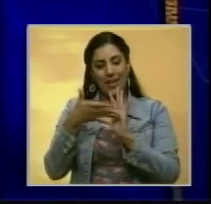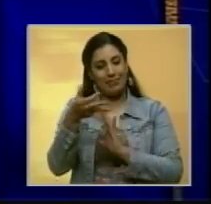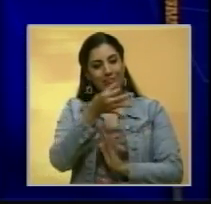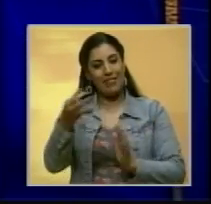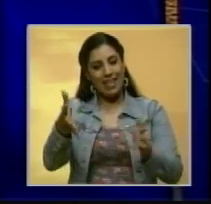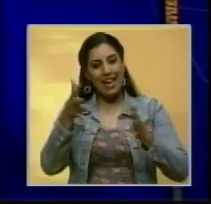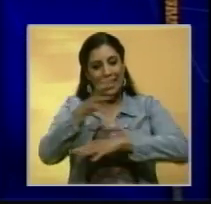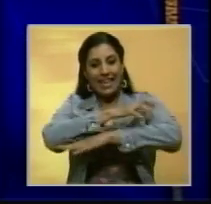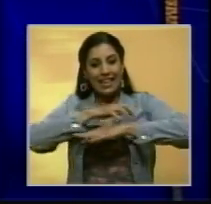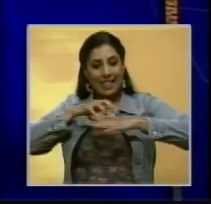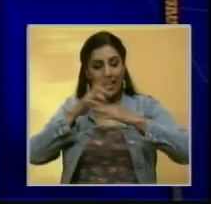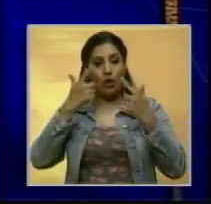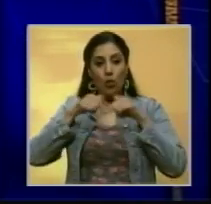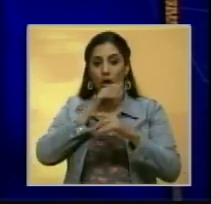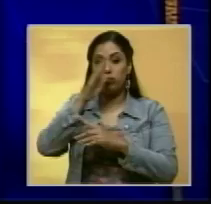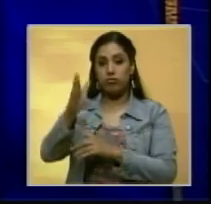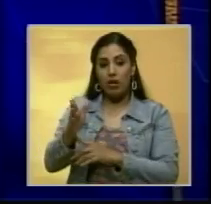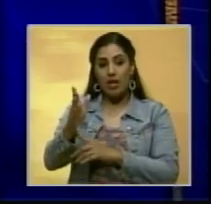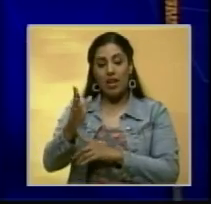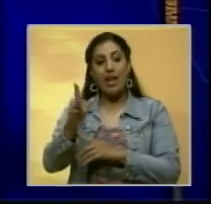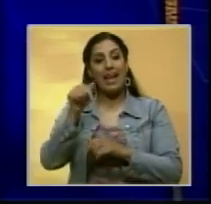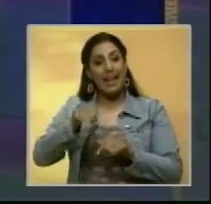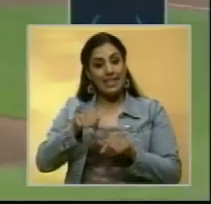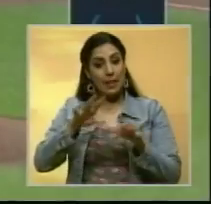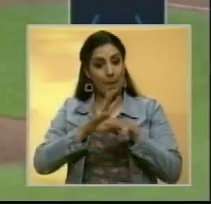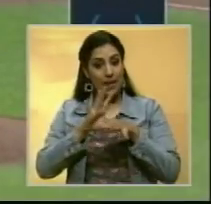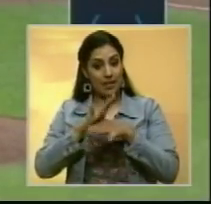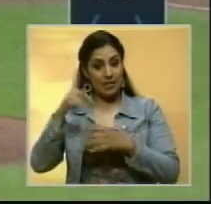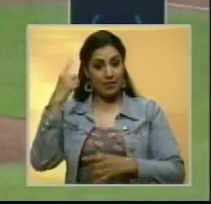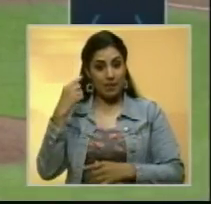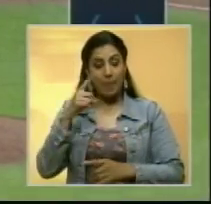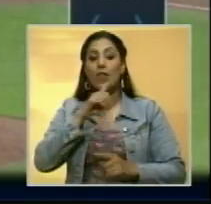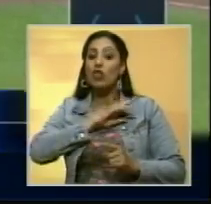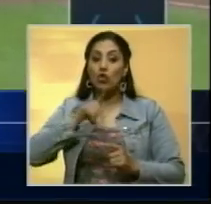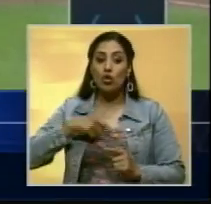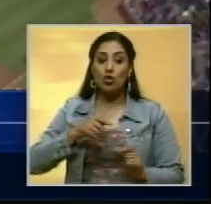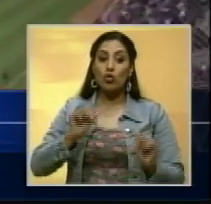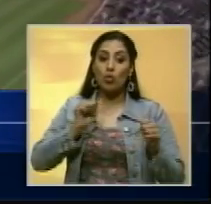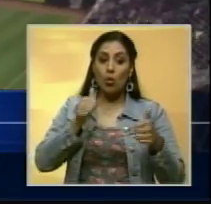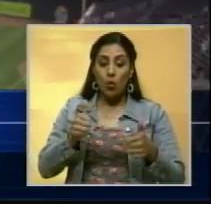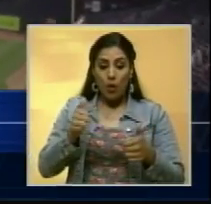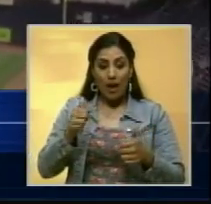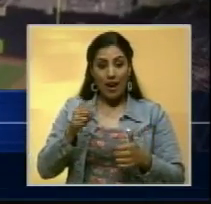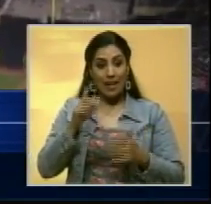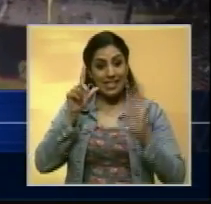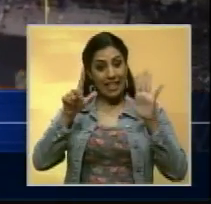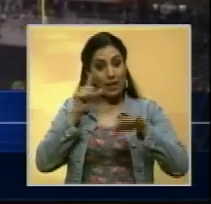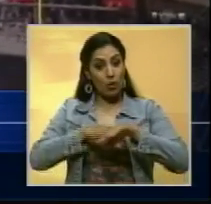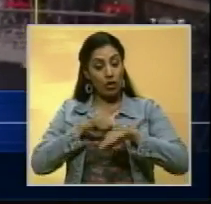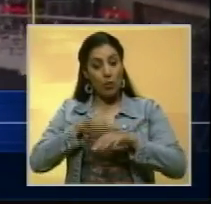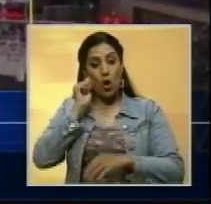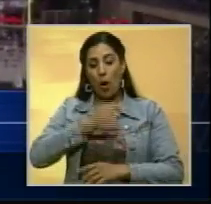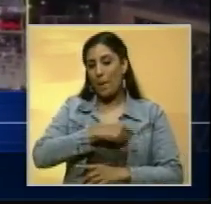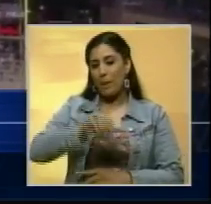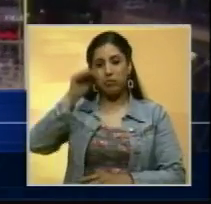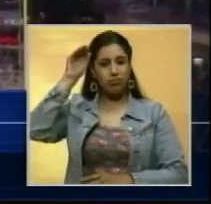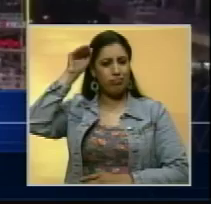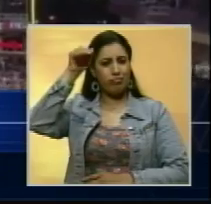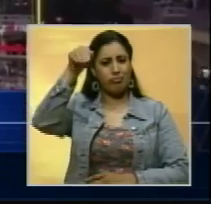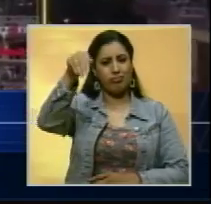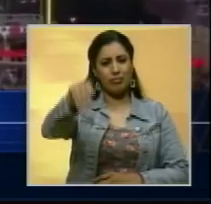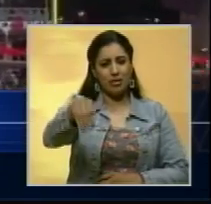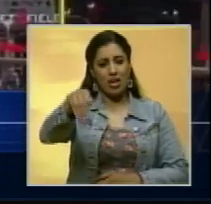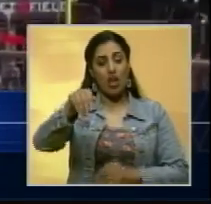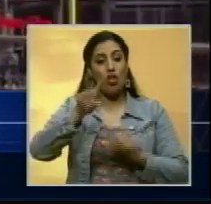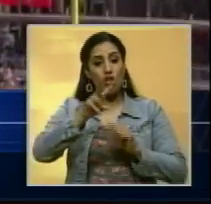triunfo de los Tigres de Detroit sobre los Mellizos de Minnesota este martes. Nos vamos al Target Field, séptimo inning, y Víctor Martínez, que conecta